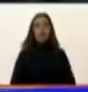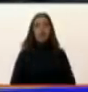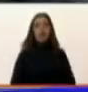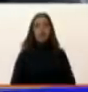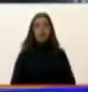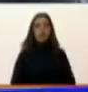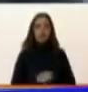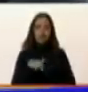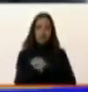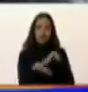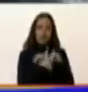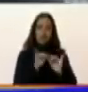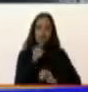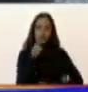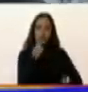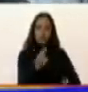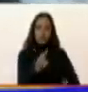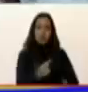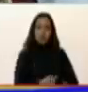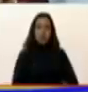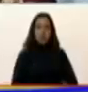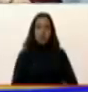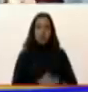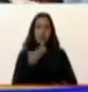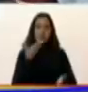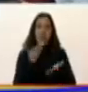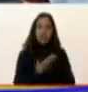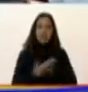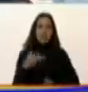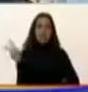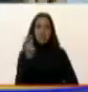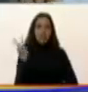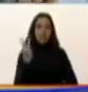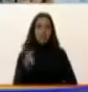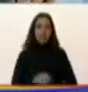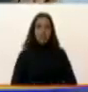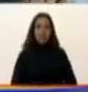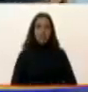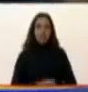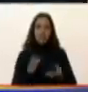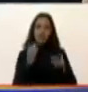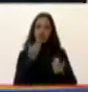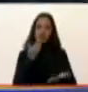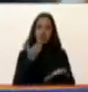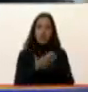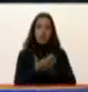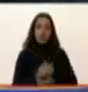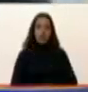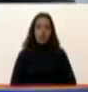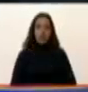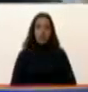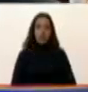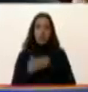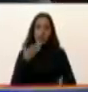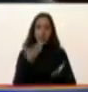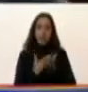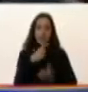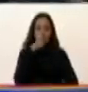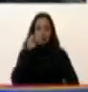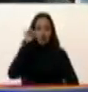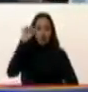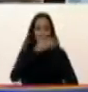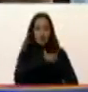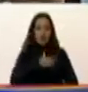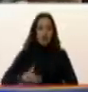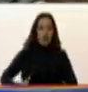termino diciendo gracias Venezuela. Muchas gracias. Gracias, Nicolás. Gracias,